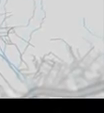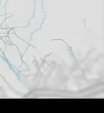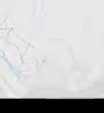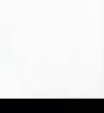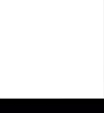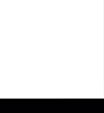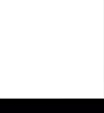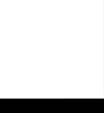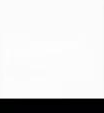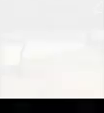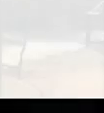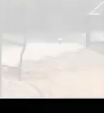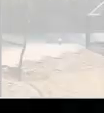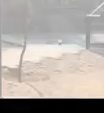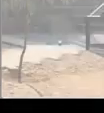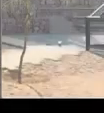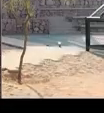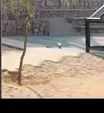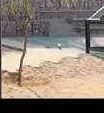pública.